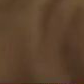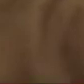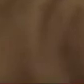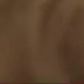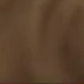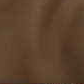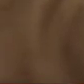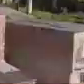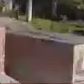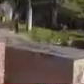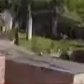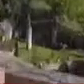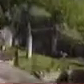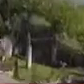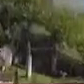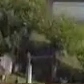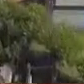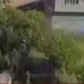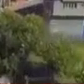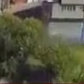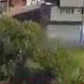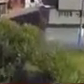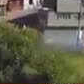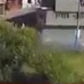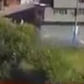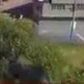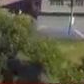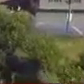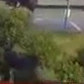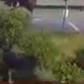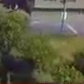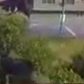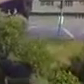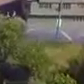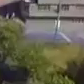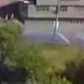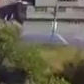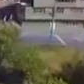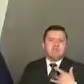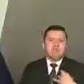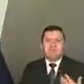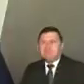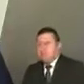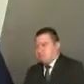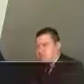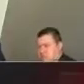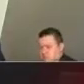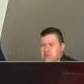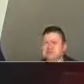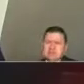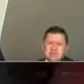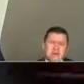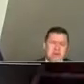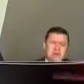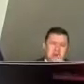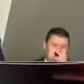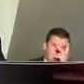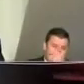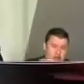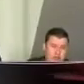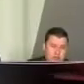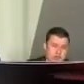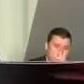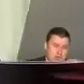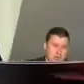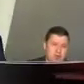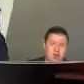de Ingreso Solidario continúa llegando a miles de hogares en cada región del país. Ya llevamos poco más de